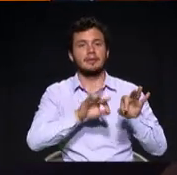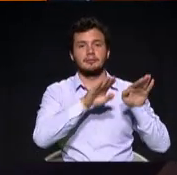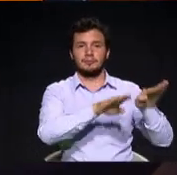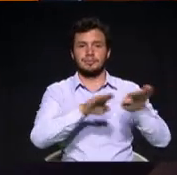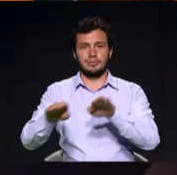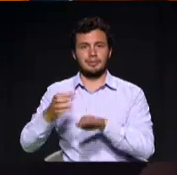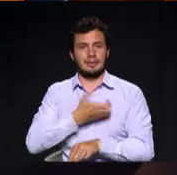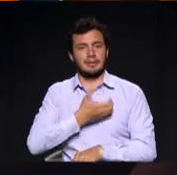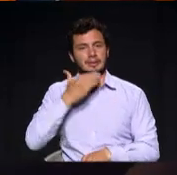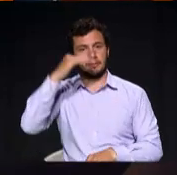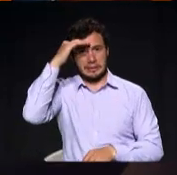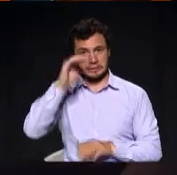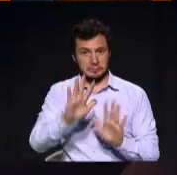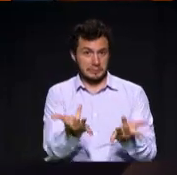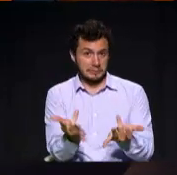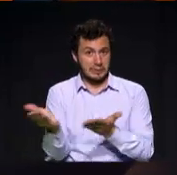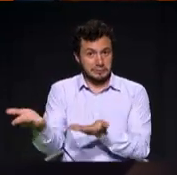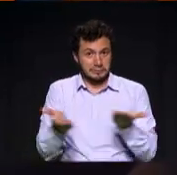regresamos